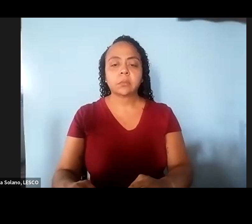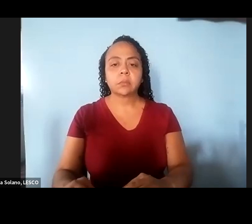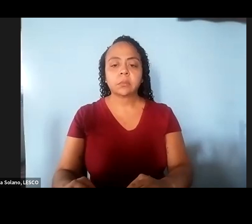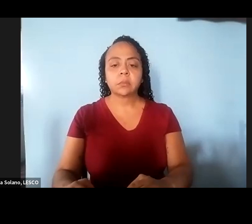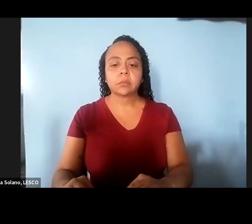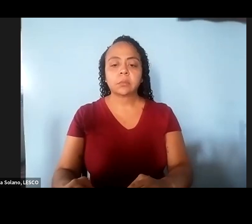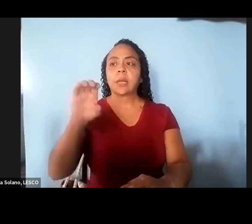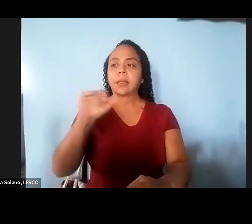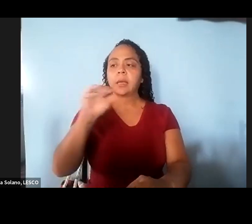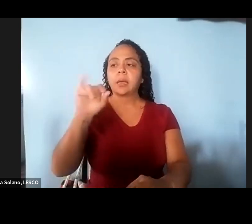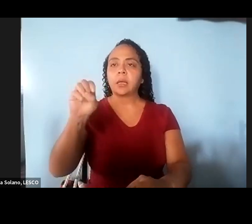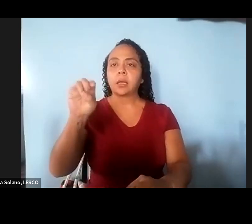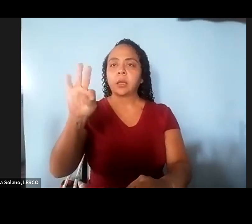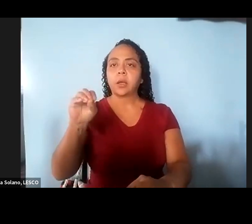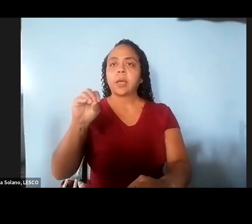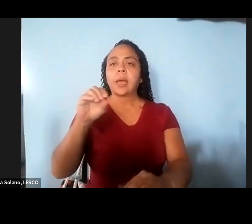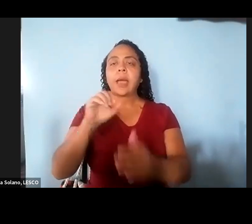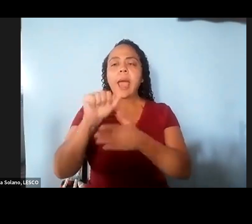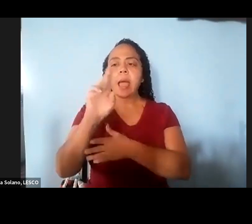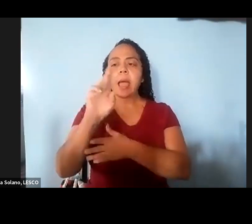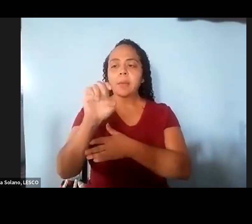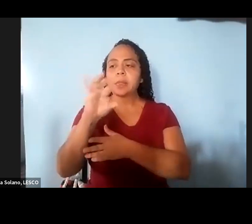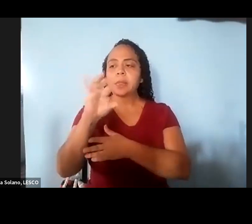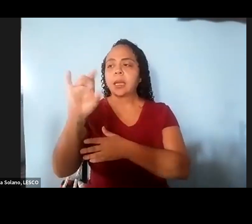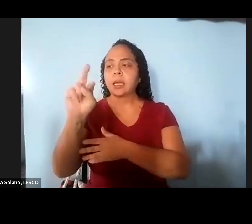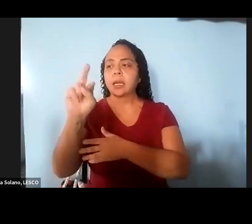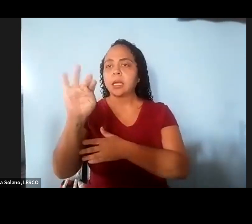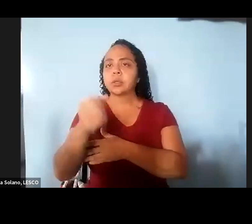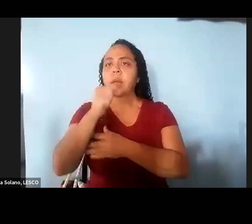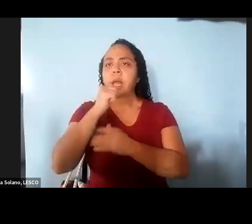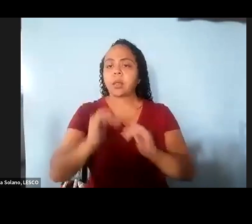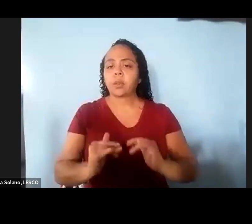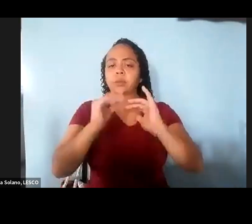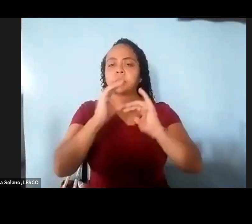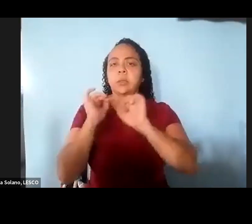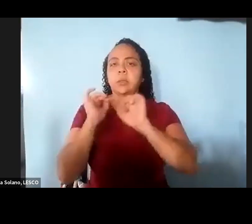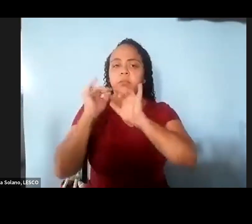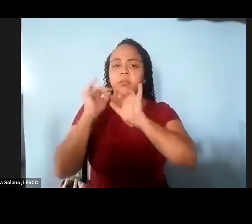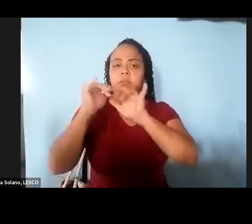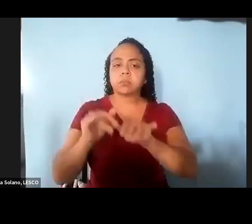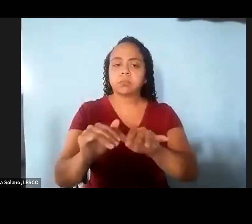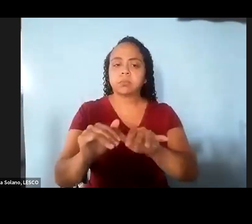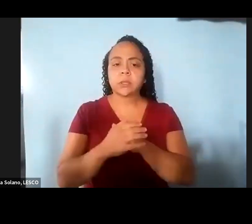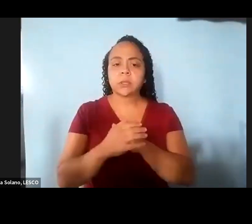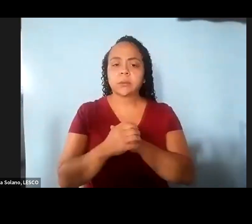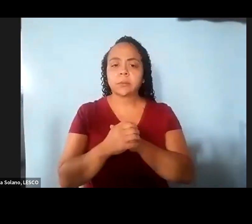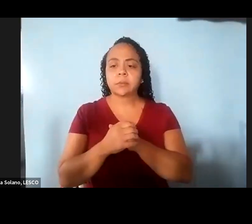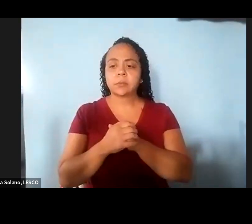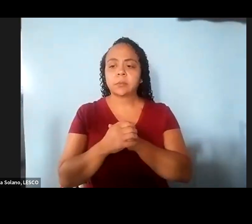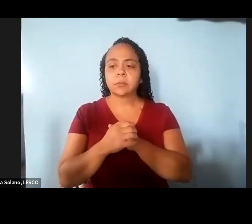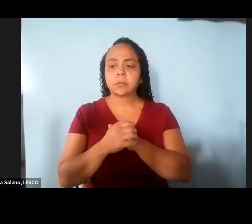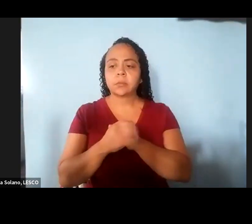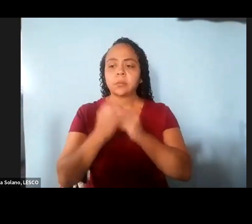amanda y cristóbal que detonaron una gran cantidad de inundaciones y deslizamientos en un escenario multi amenaza